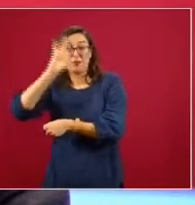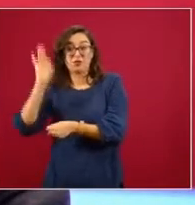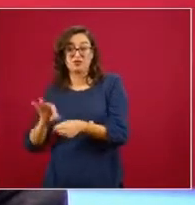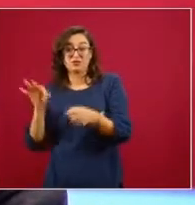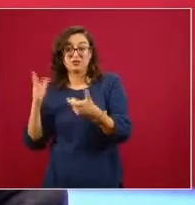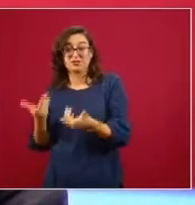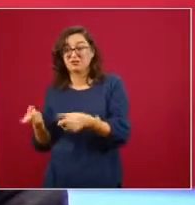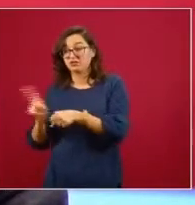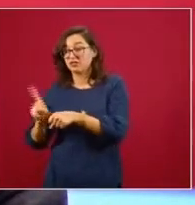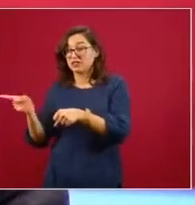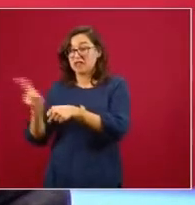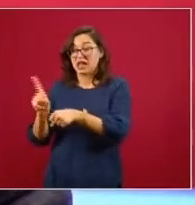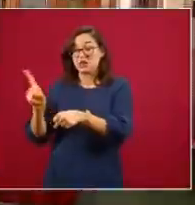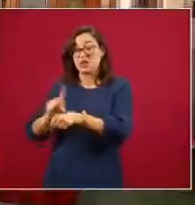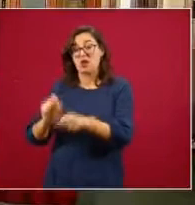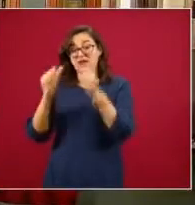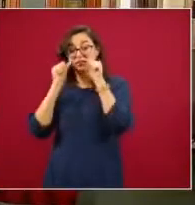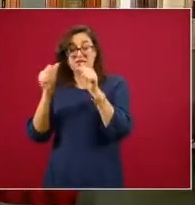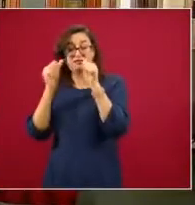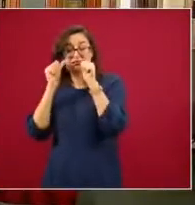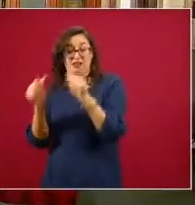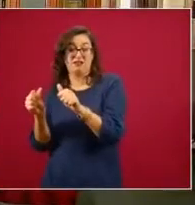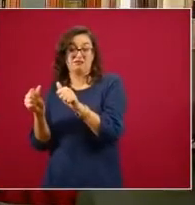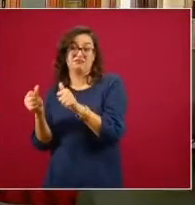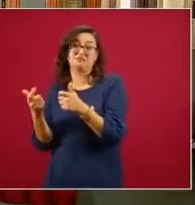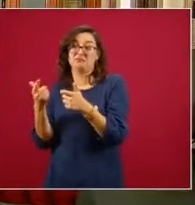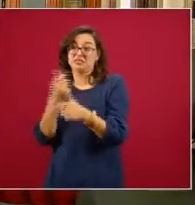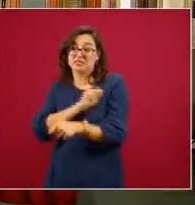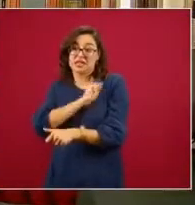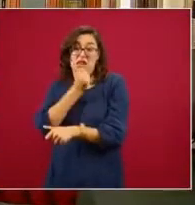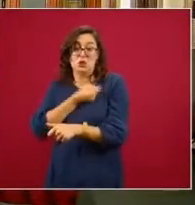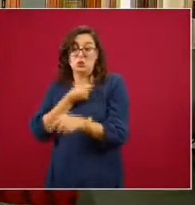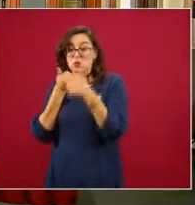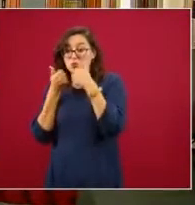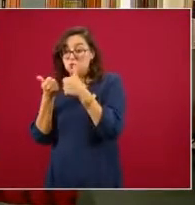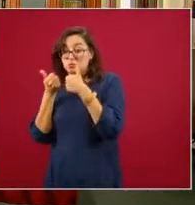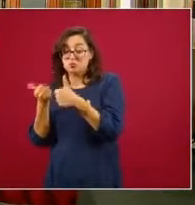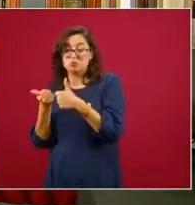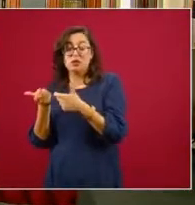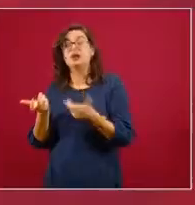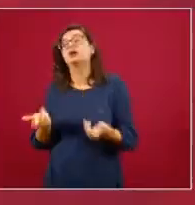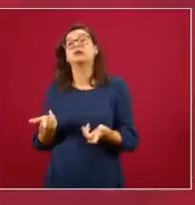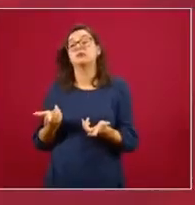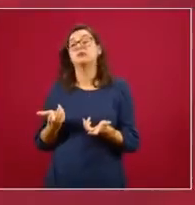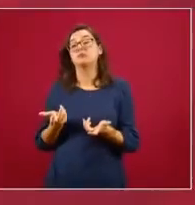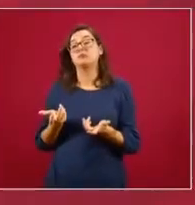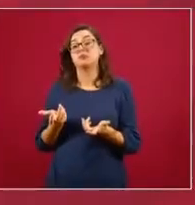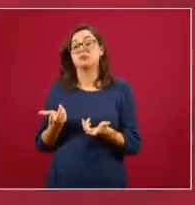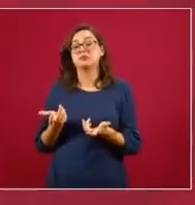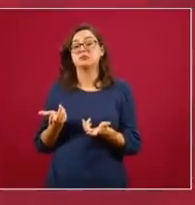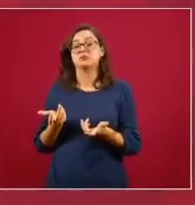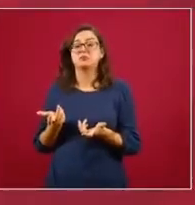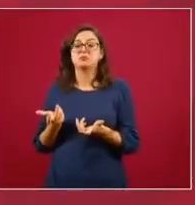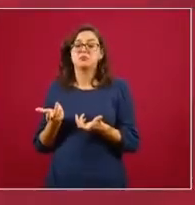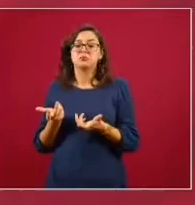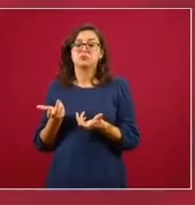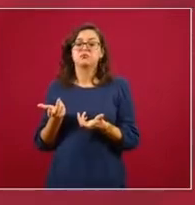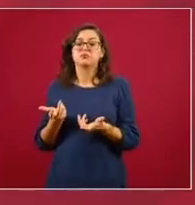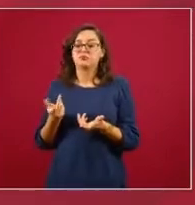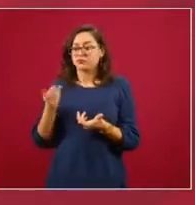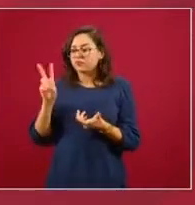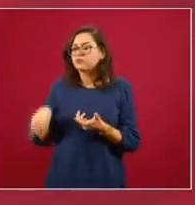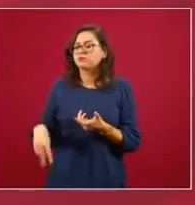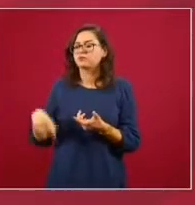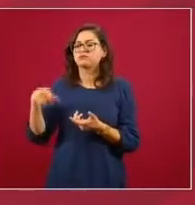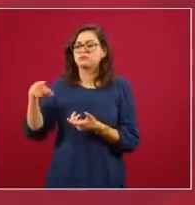consultas diarias que se dan a problemas de salud básicos. Ciertamente es adecuado que estén más cerca de